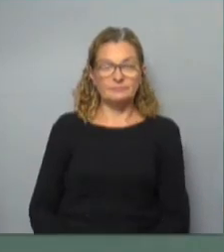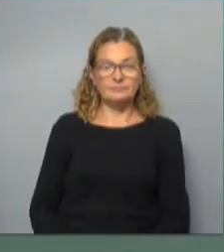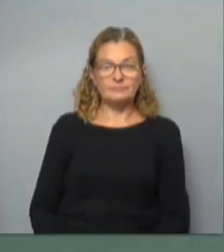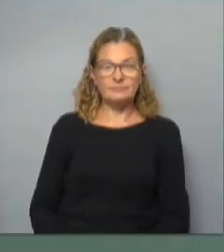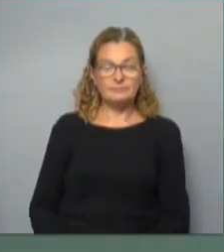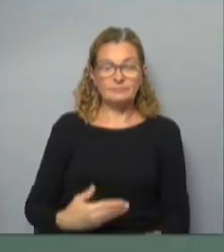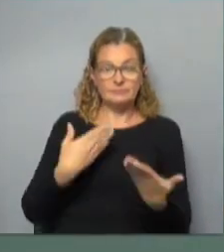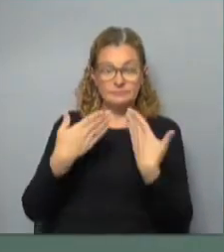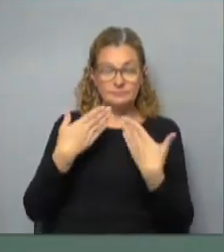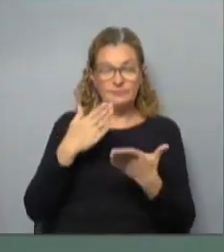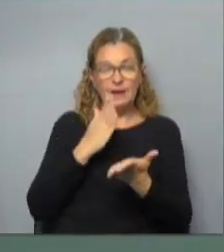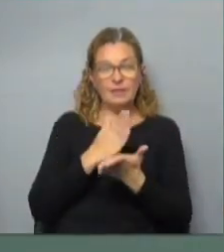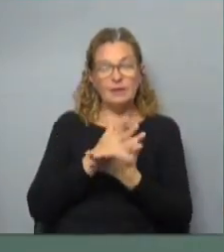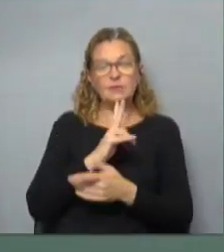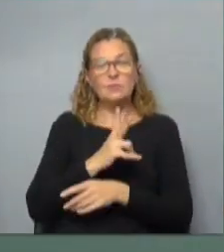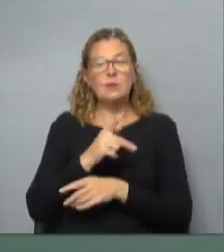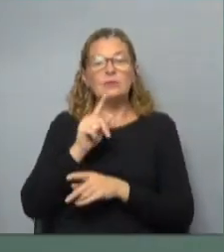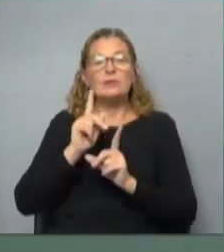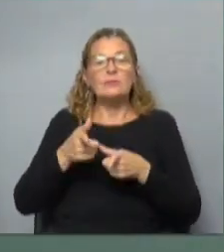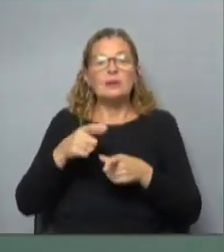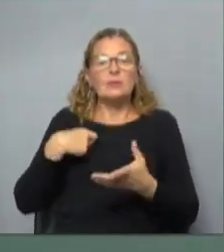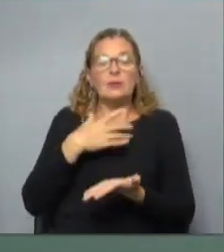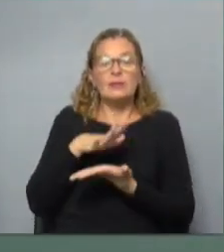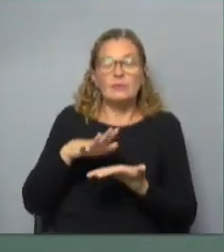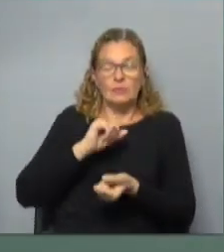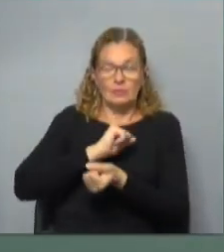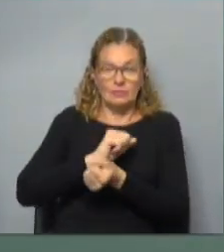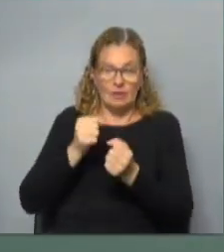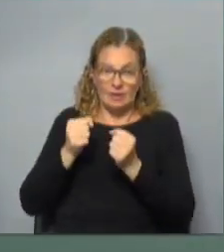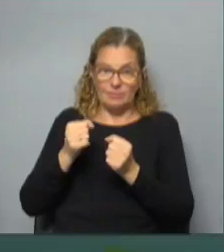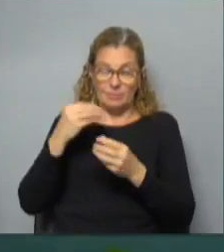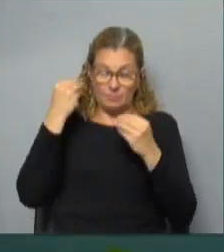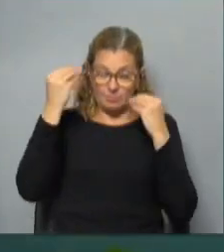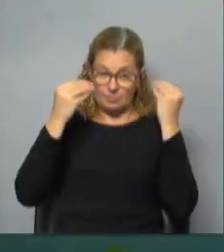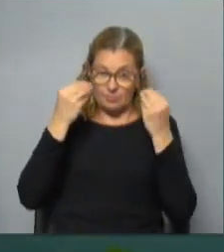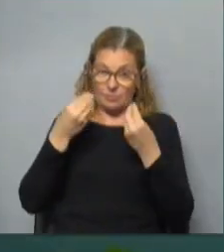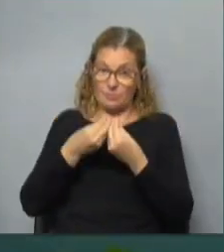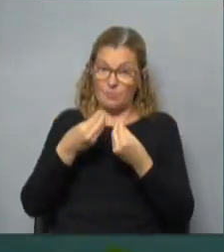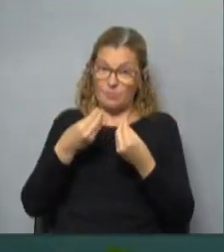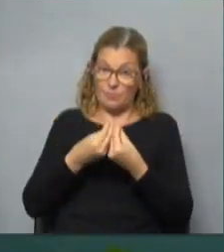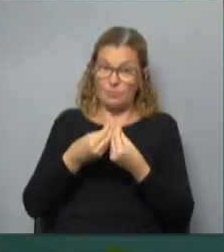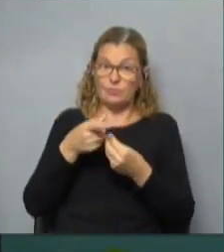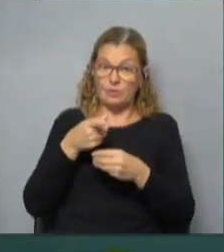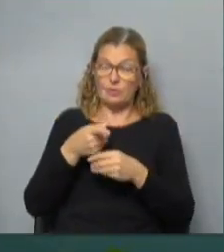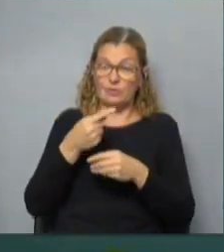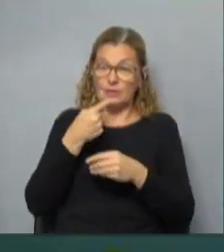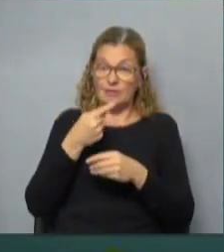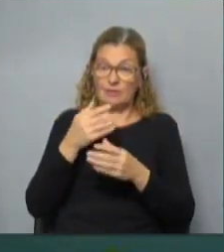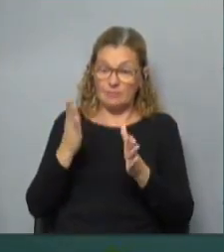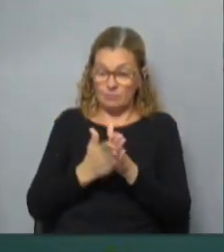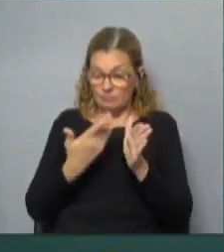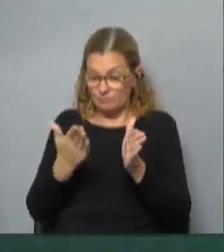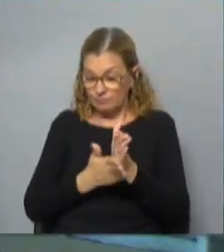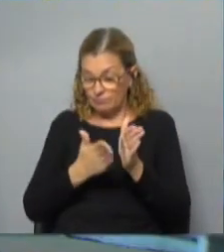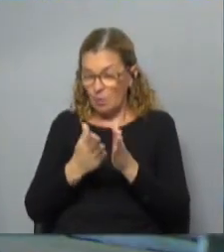al hablar de derechos humanos también naturalmente la situación de las cárceles preocupa a juli preocupa muchísimo de hecho le dedican muchas páginas de